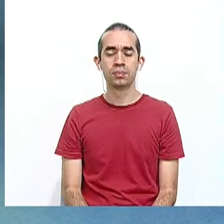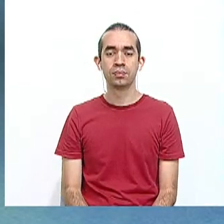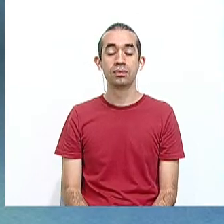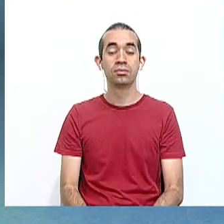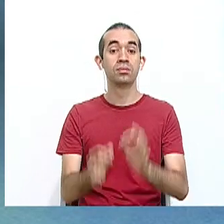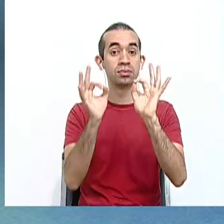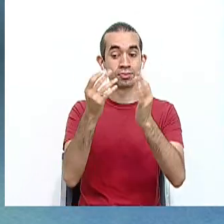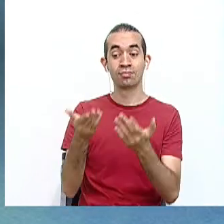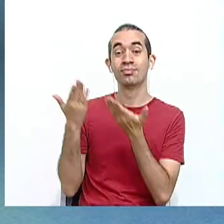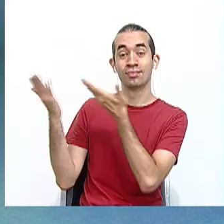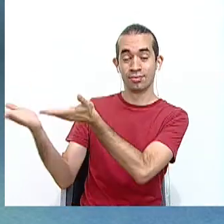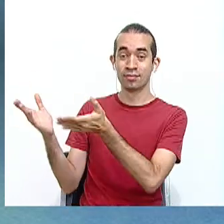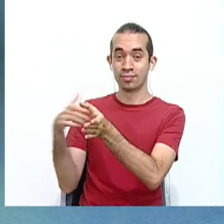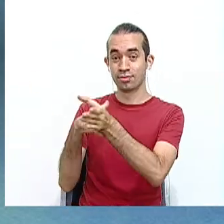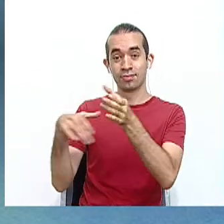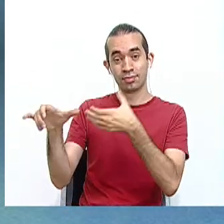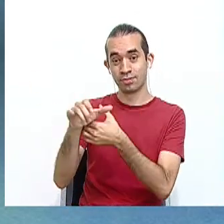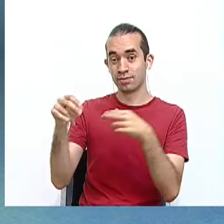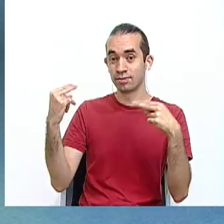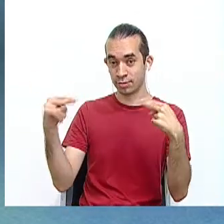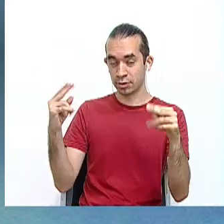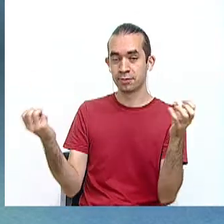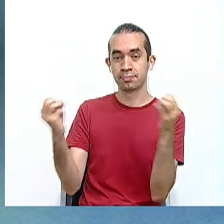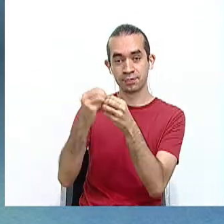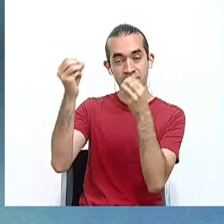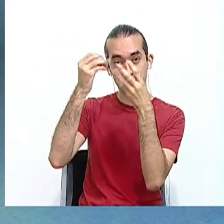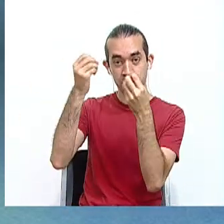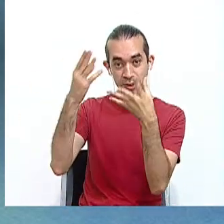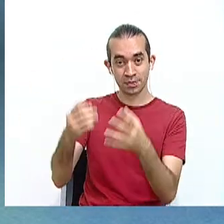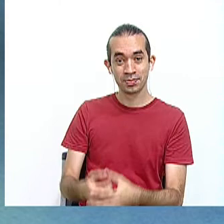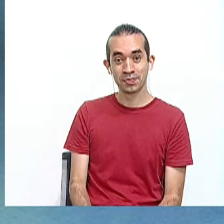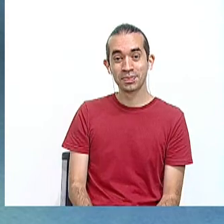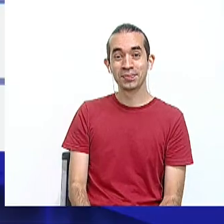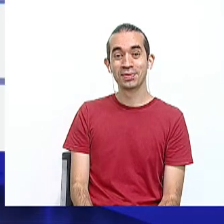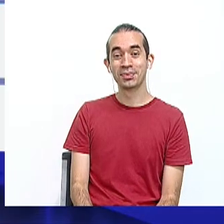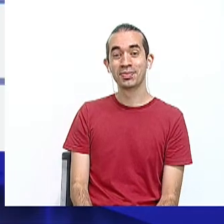Muy bien, volvemos entonces al estudio con más información.